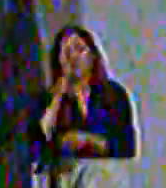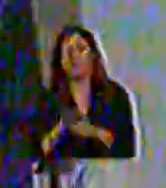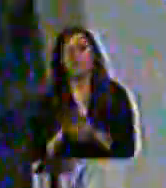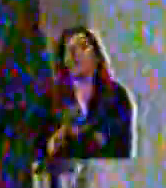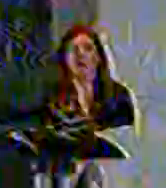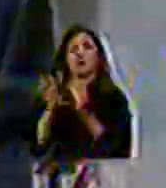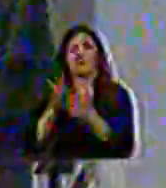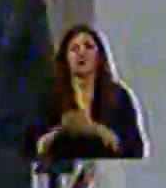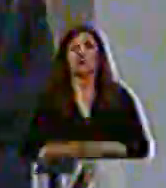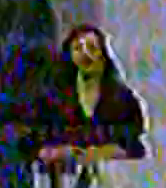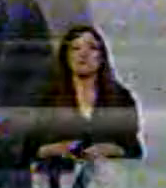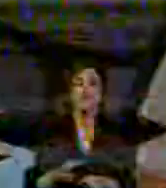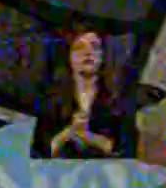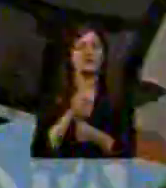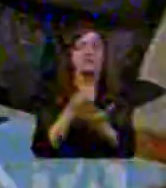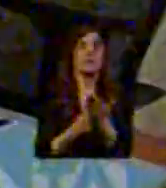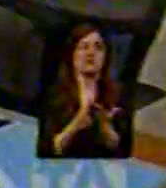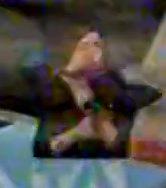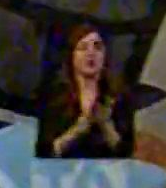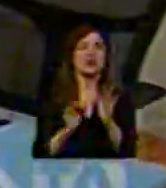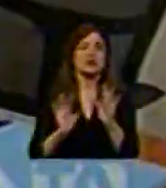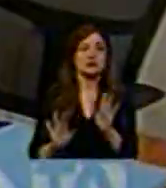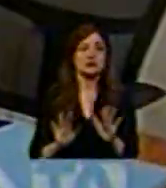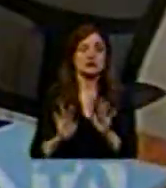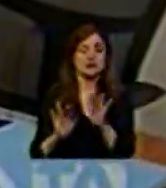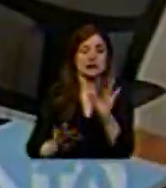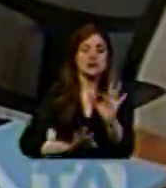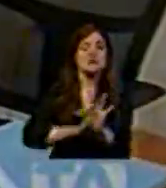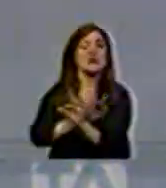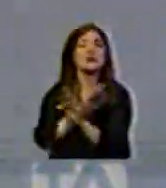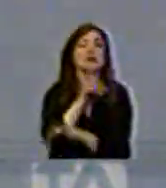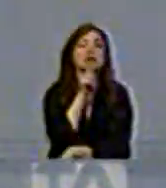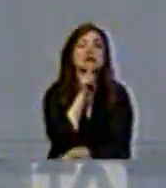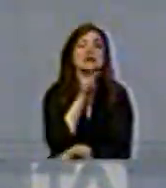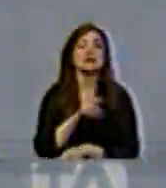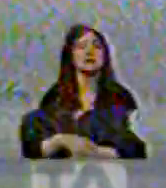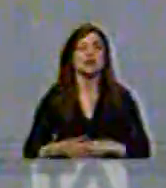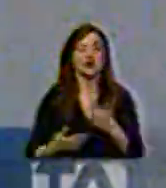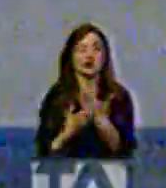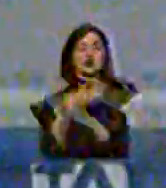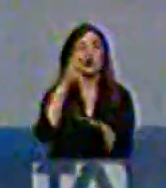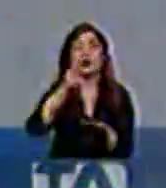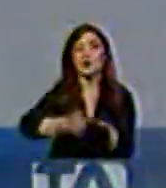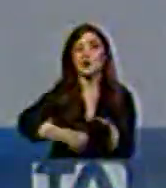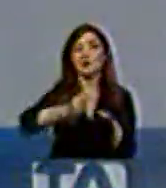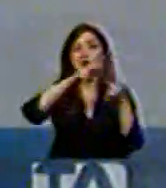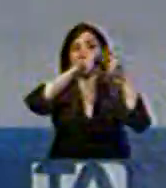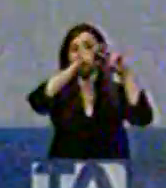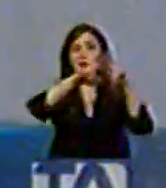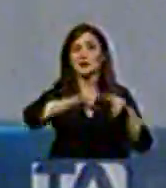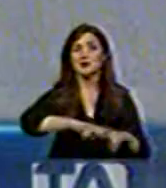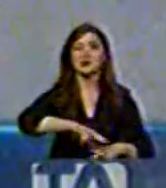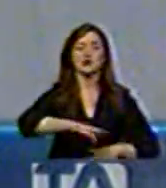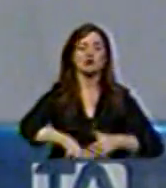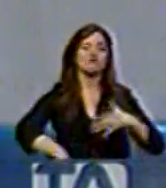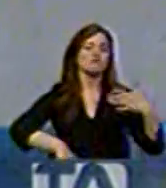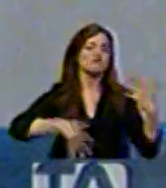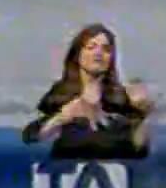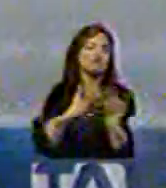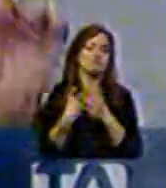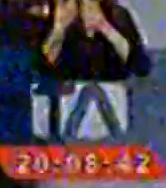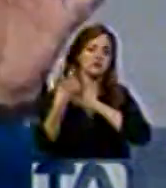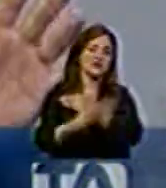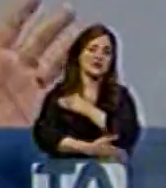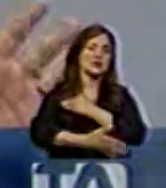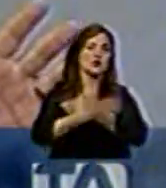además de lo que deberían hacer quienes, de darse, reemplacen a esta Corte. Esos nuevos jueces hagan una revisión de todas aquellas